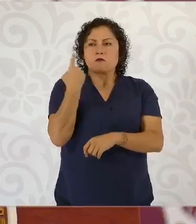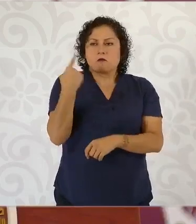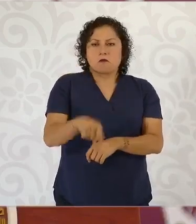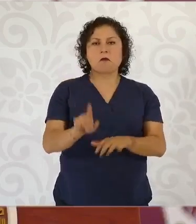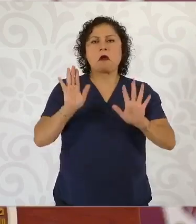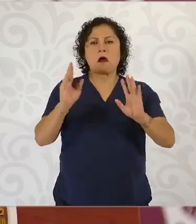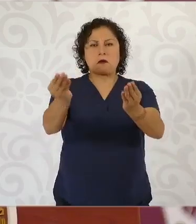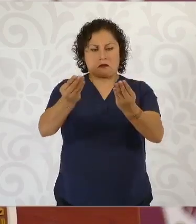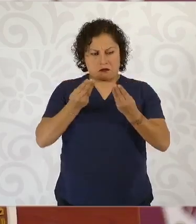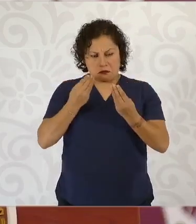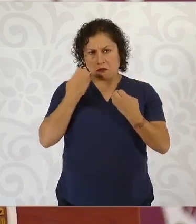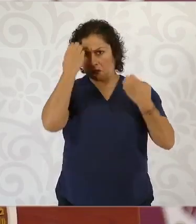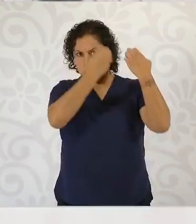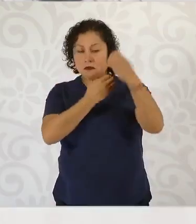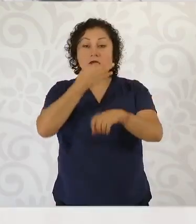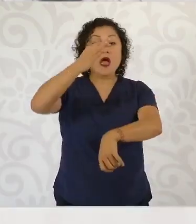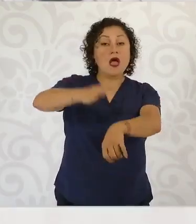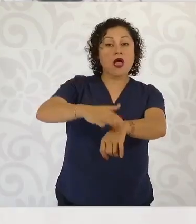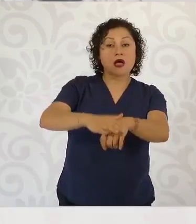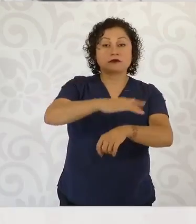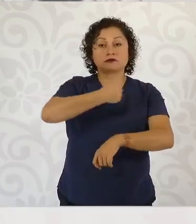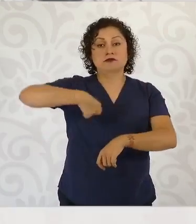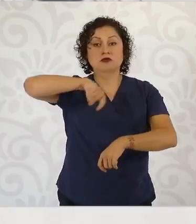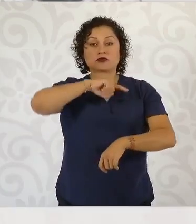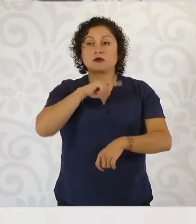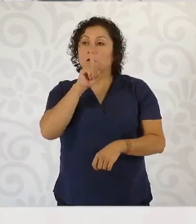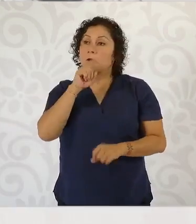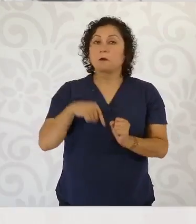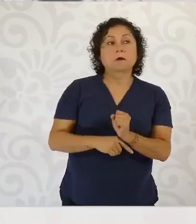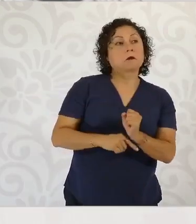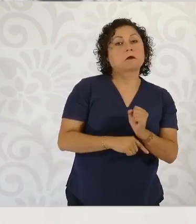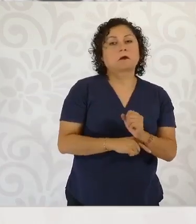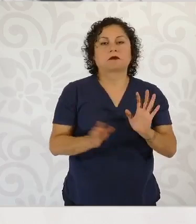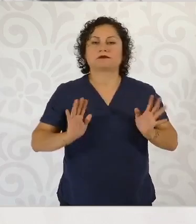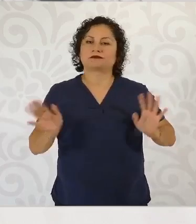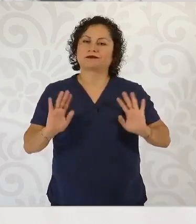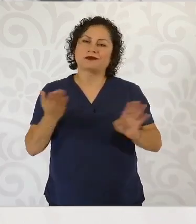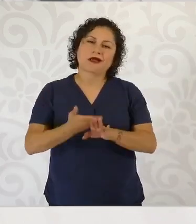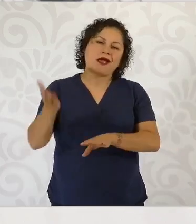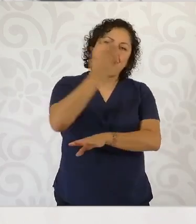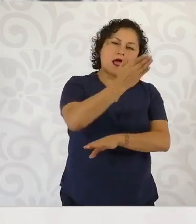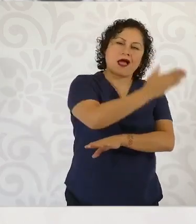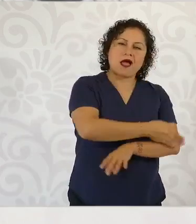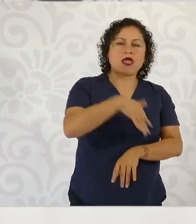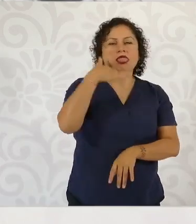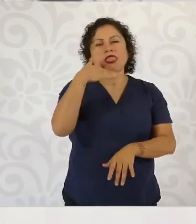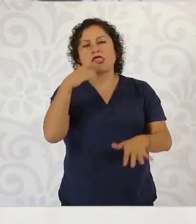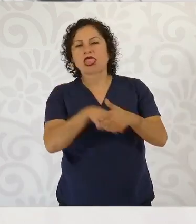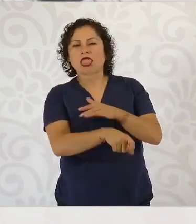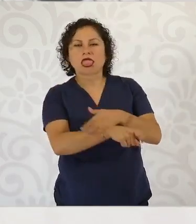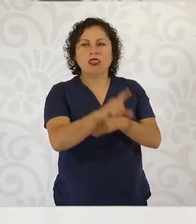sea, nosotros no tenemos nada que ocultar. Nosotros no somos del pasado, de corrupción de aquellas épocas, en donde se